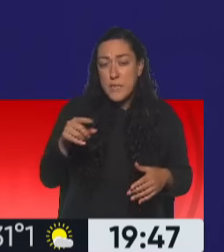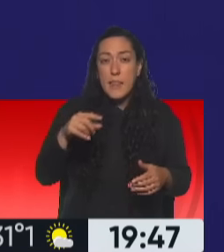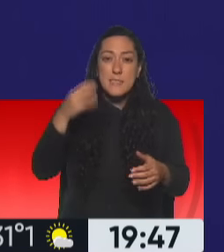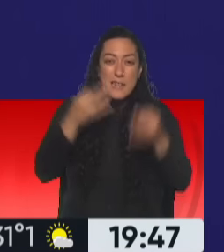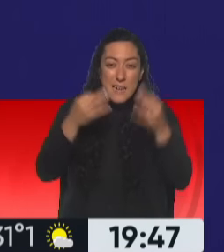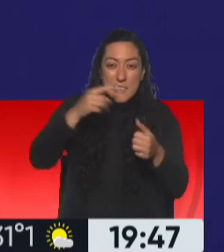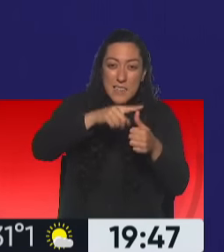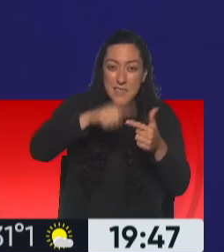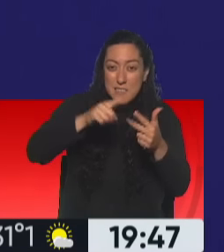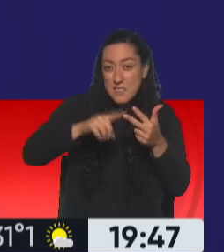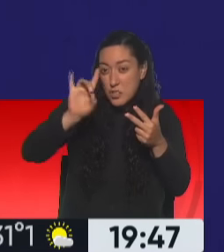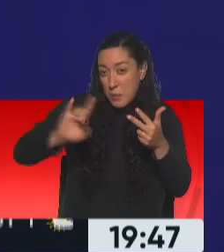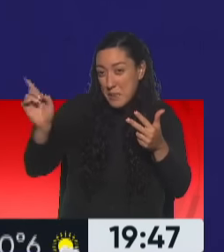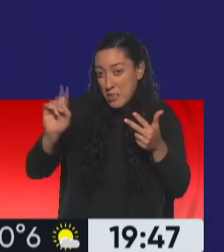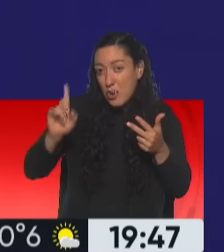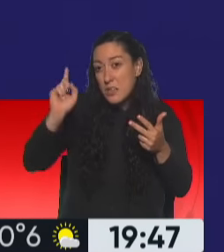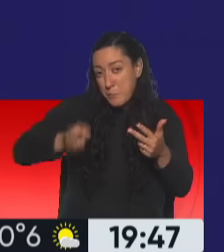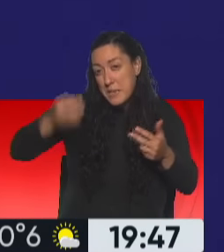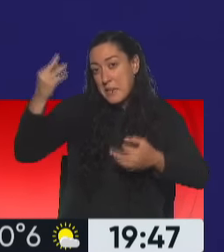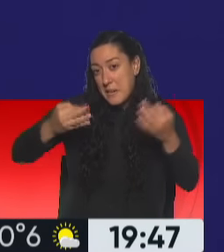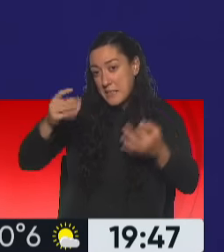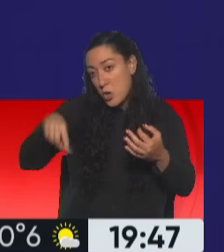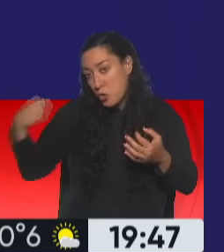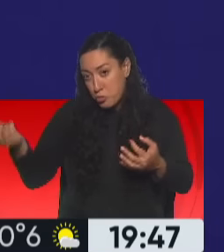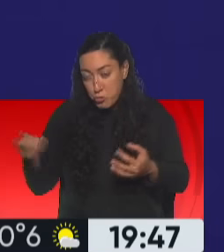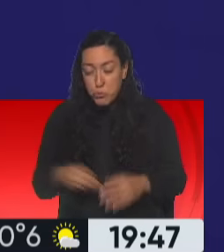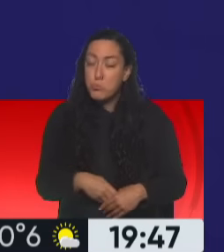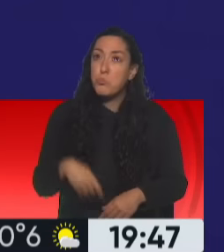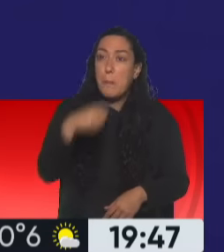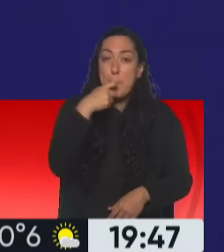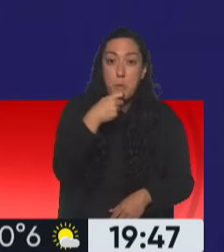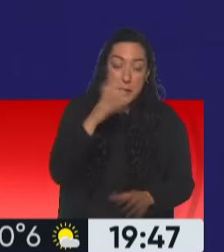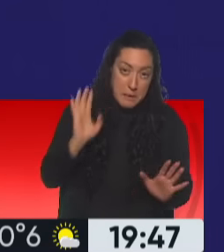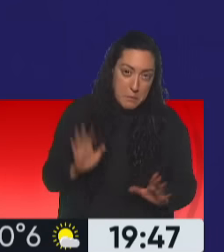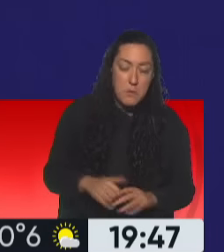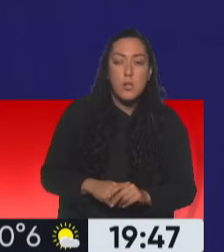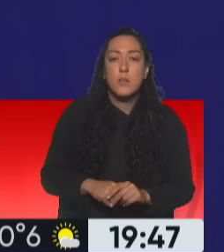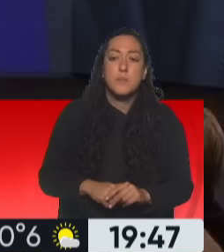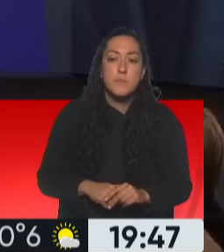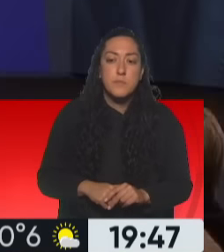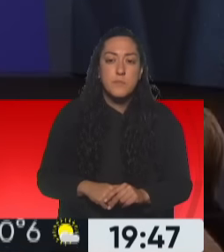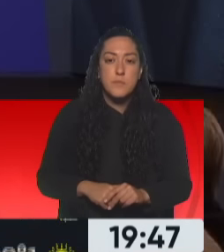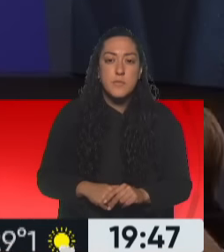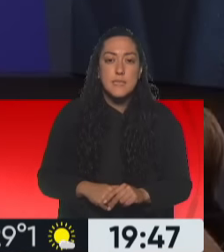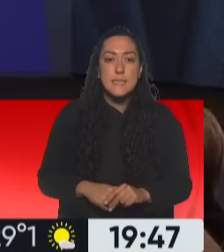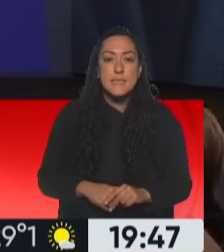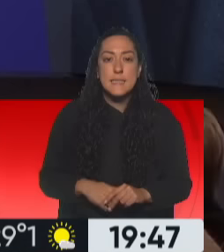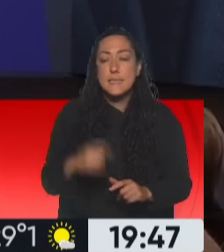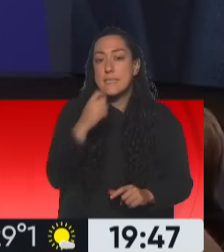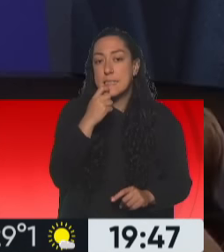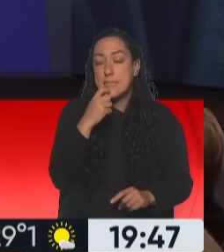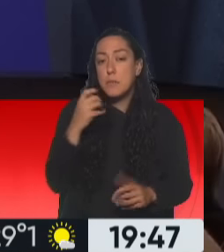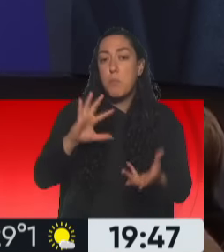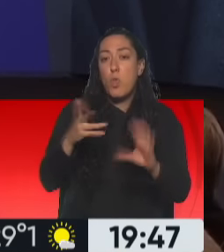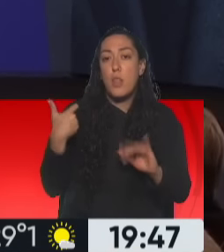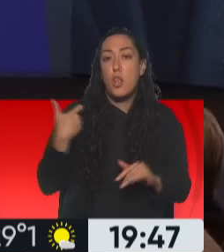contemplar. Porque, por ejemplo, si yo en la determinación del modelo de equilibrio